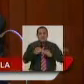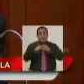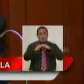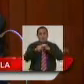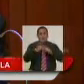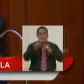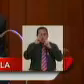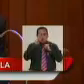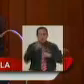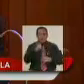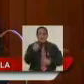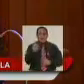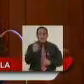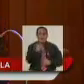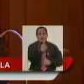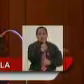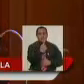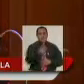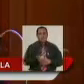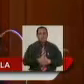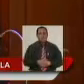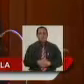democracia para todos y todas.